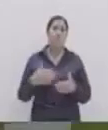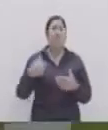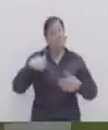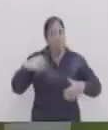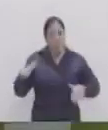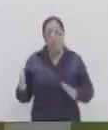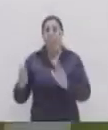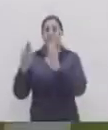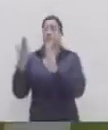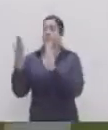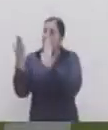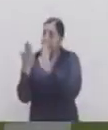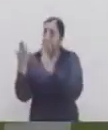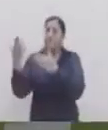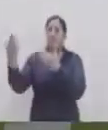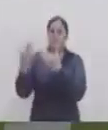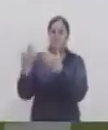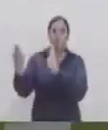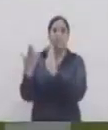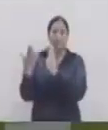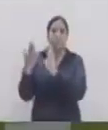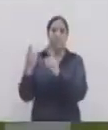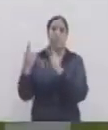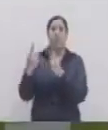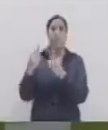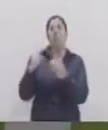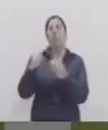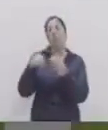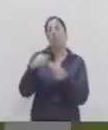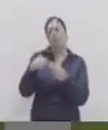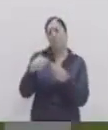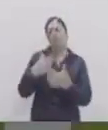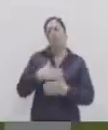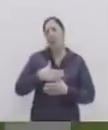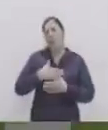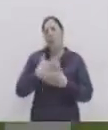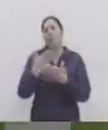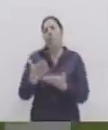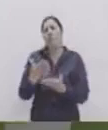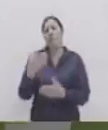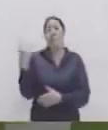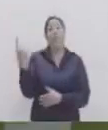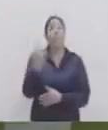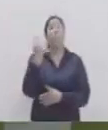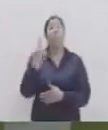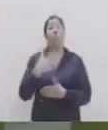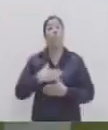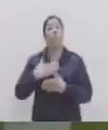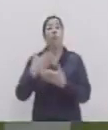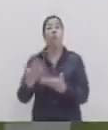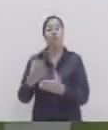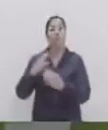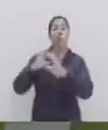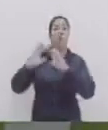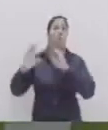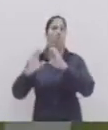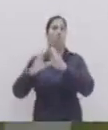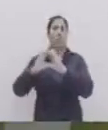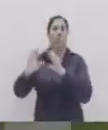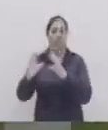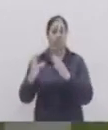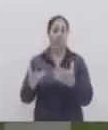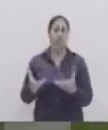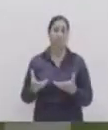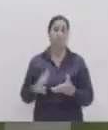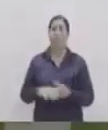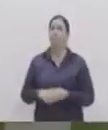¿verdad? De acercarse al miembro de la familia que más confianza tenga, porque es muy importante la confianza, la